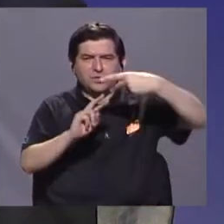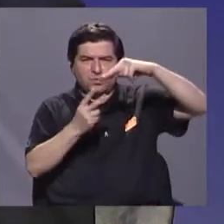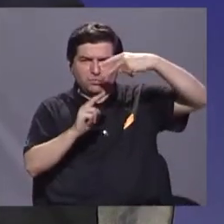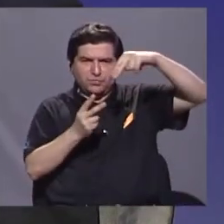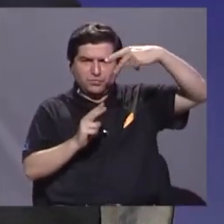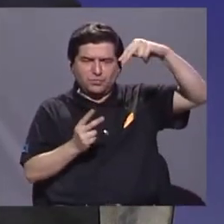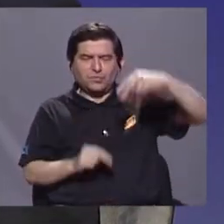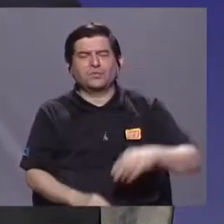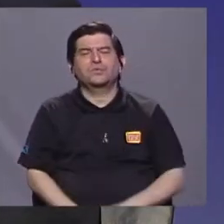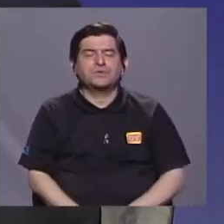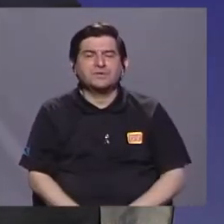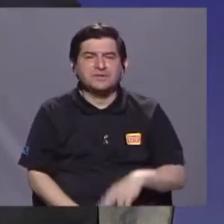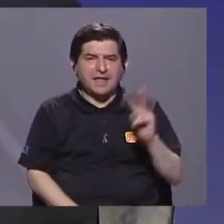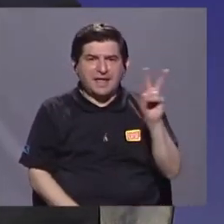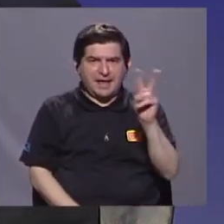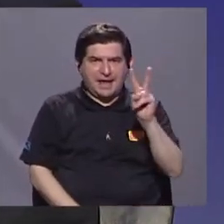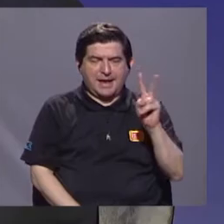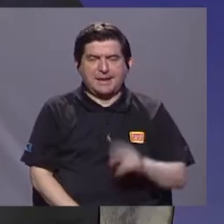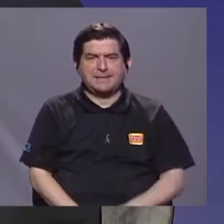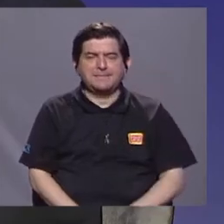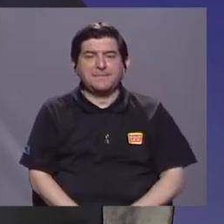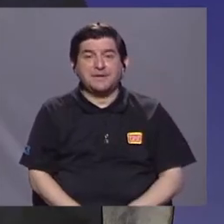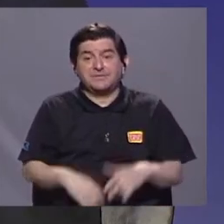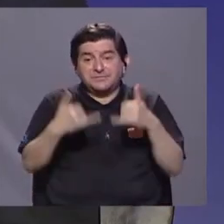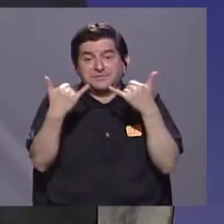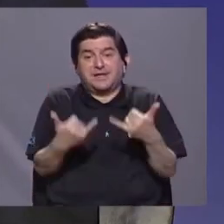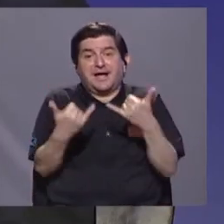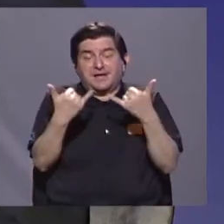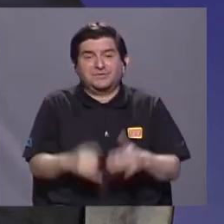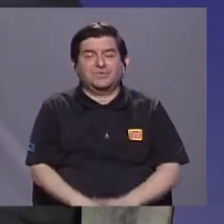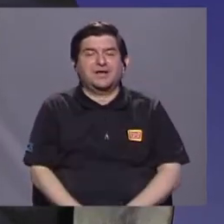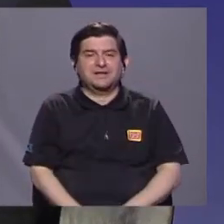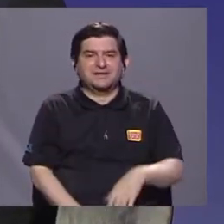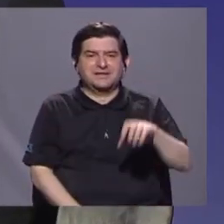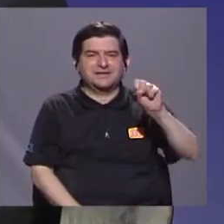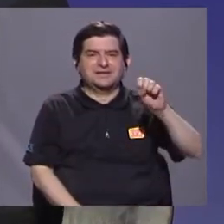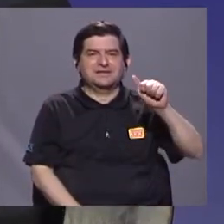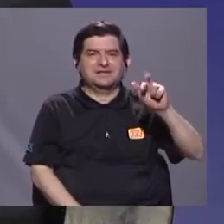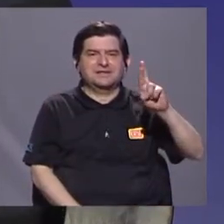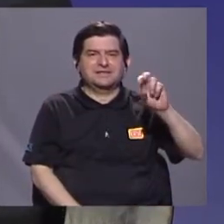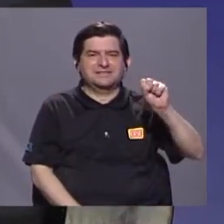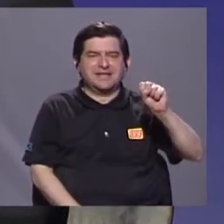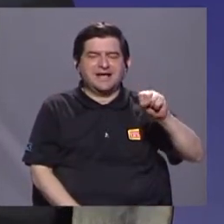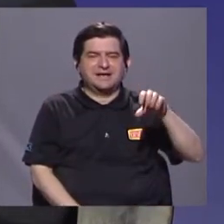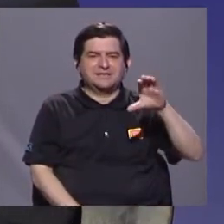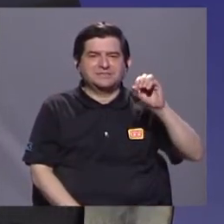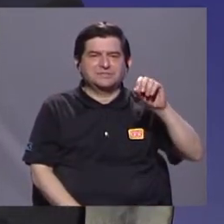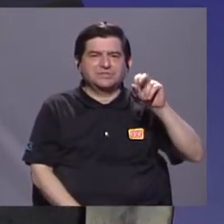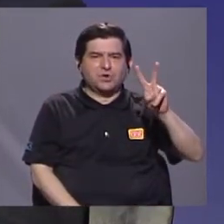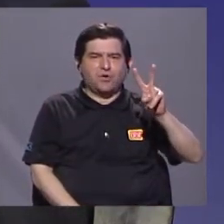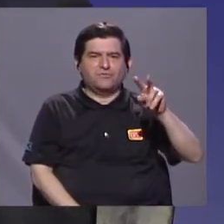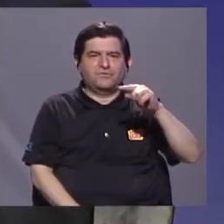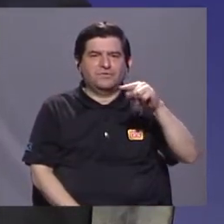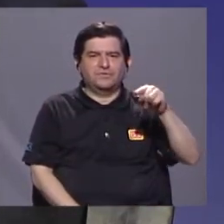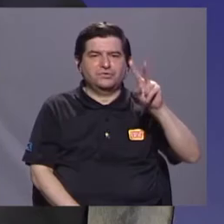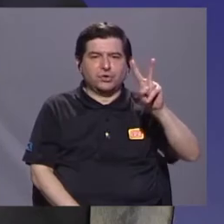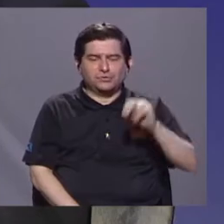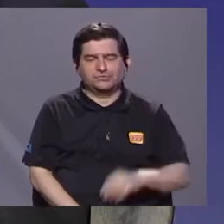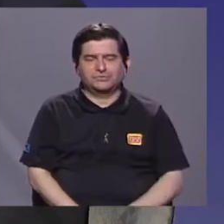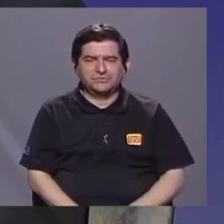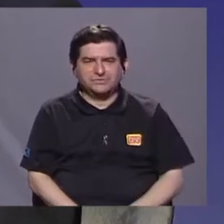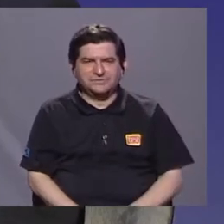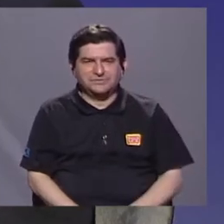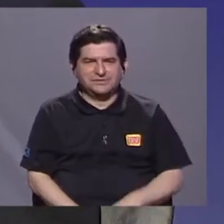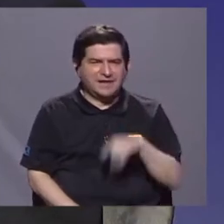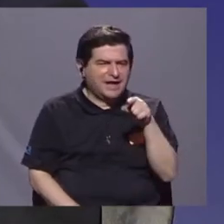virus de marras el sars v2 que podemos decir a partir de esa